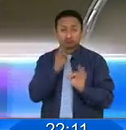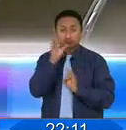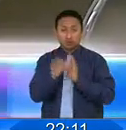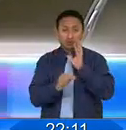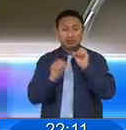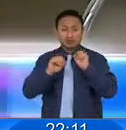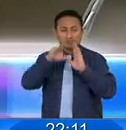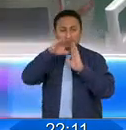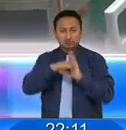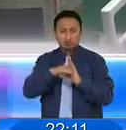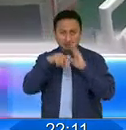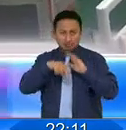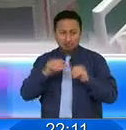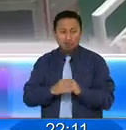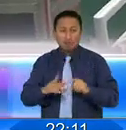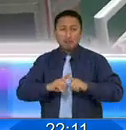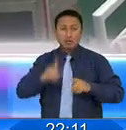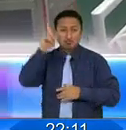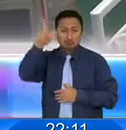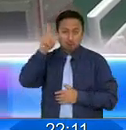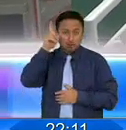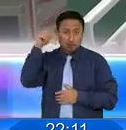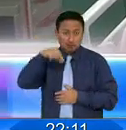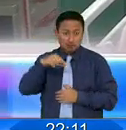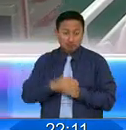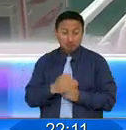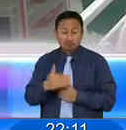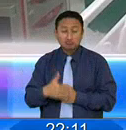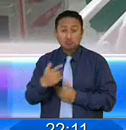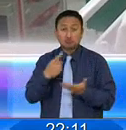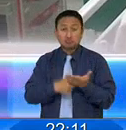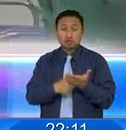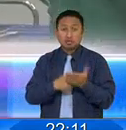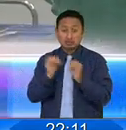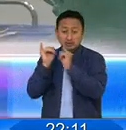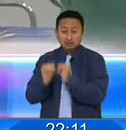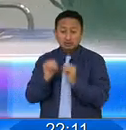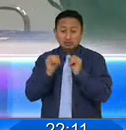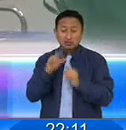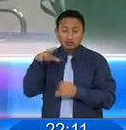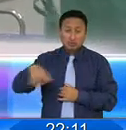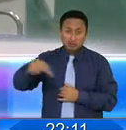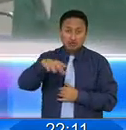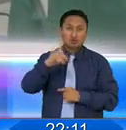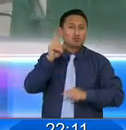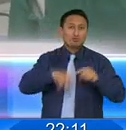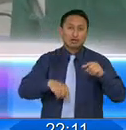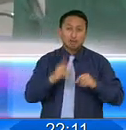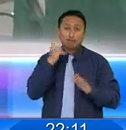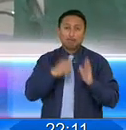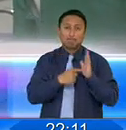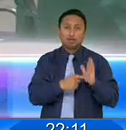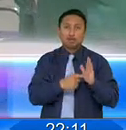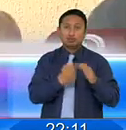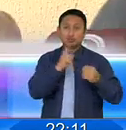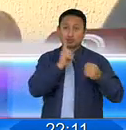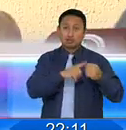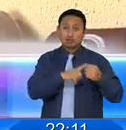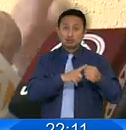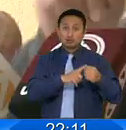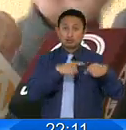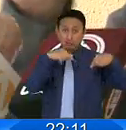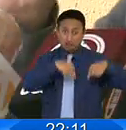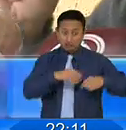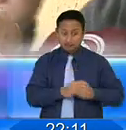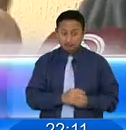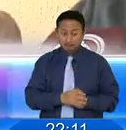descendió, esta lógica no se debe trasladar a un análisis independiente de cada ciudad. Por ejemplo, en Quito. En Quito